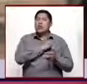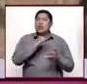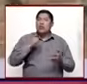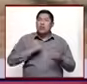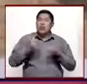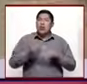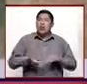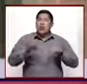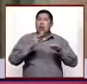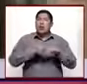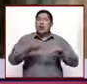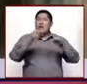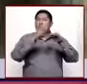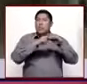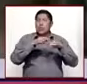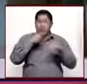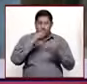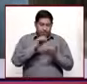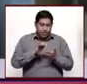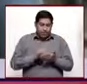hemos sido muy enfáticos,